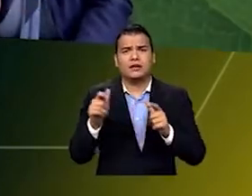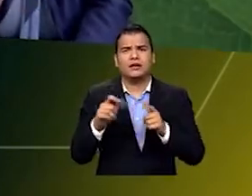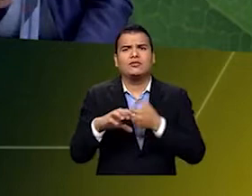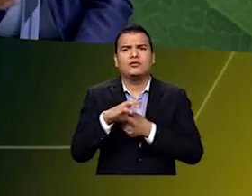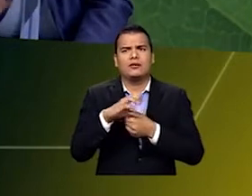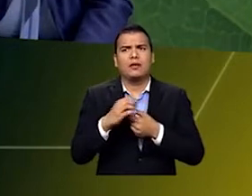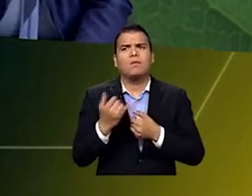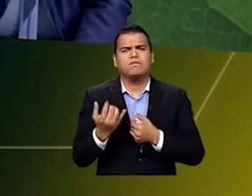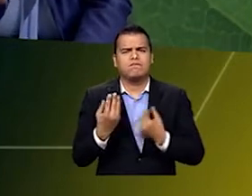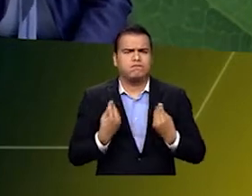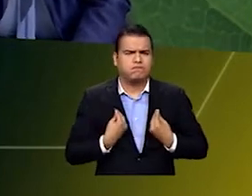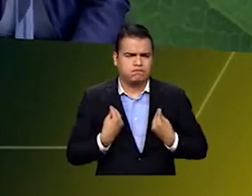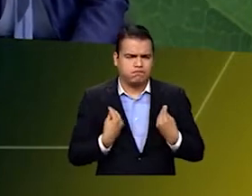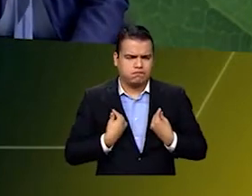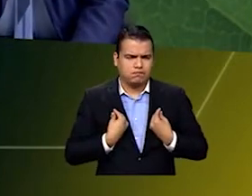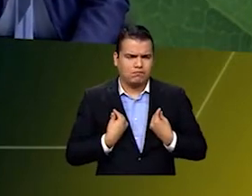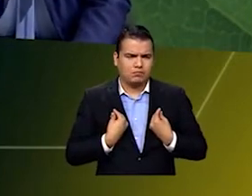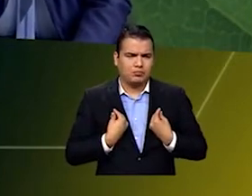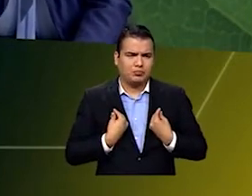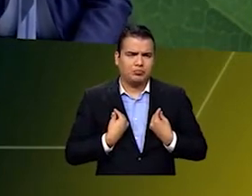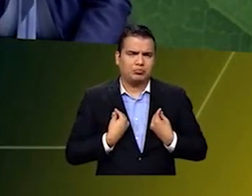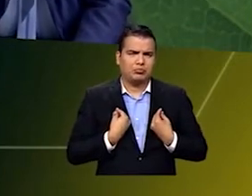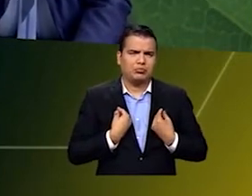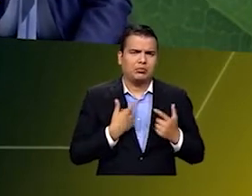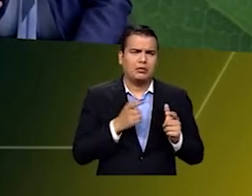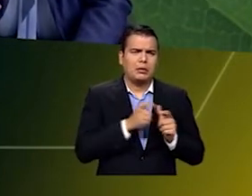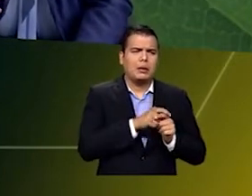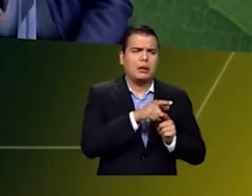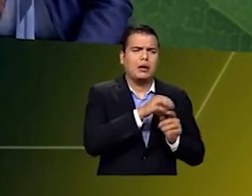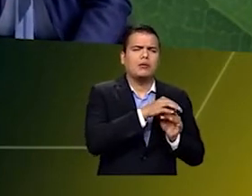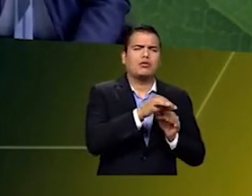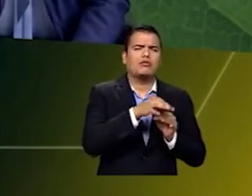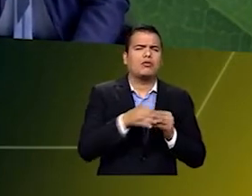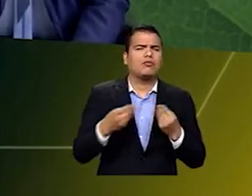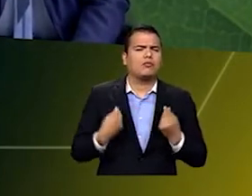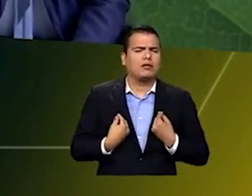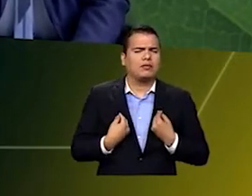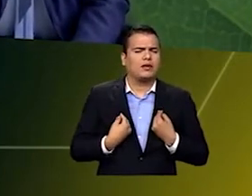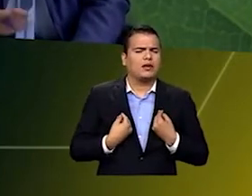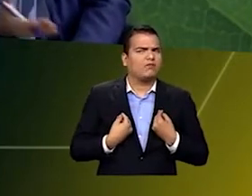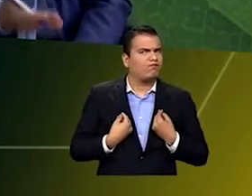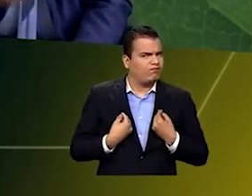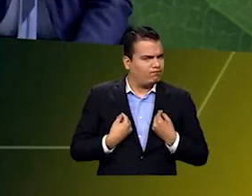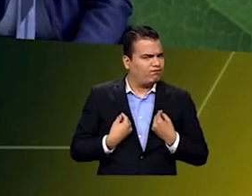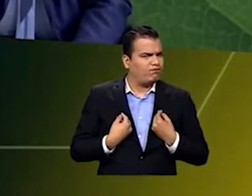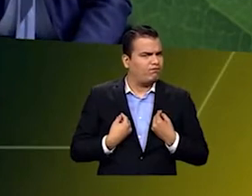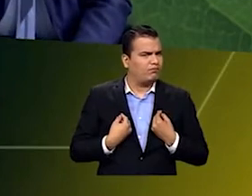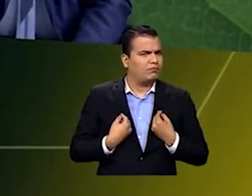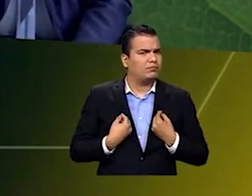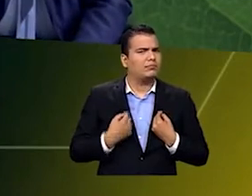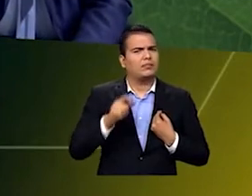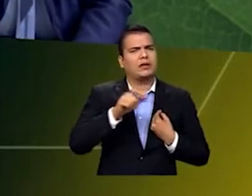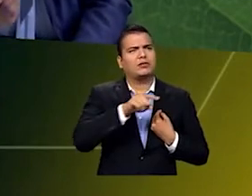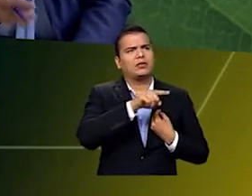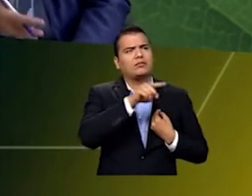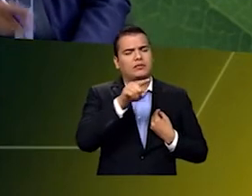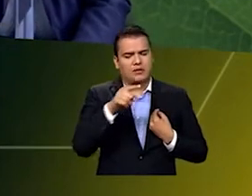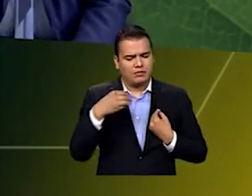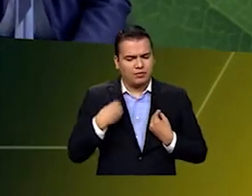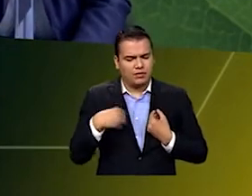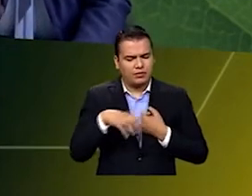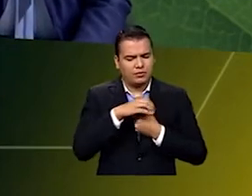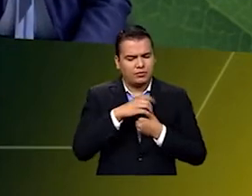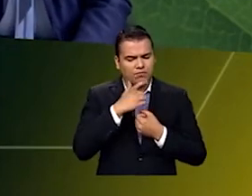ciudades y una pequeña parte vive en la ruralidad. ¿Qué decirles a las personas que viven en las ciudades frente a